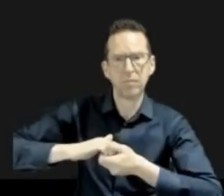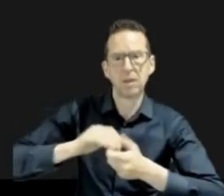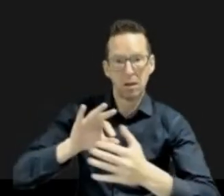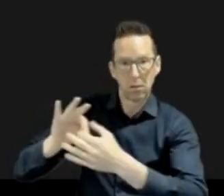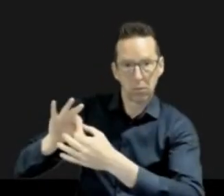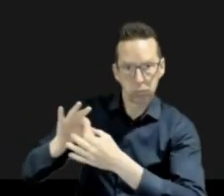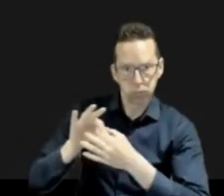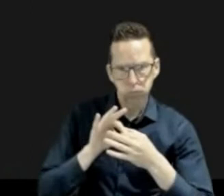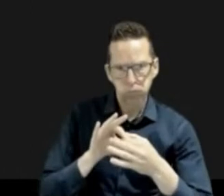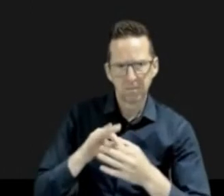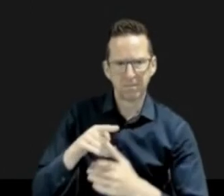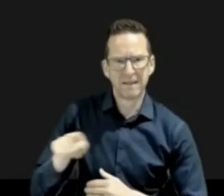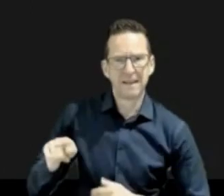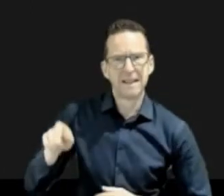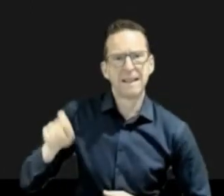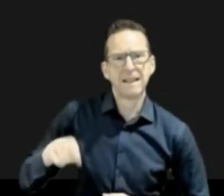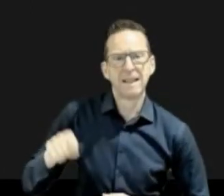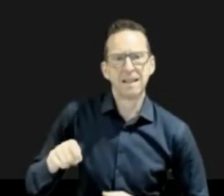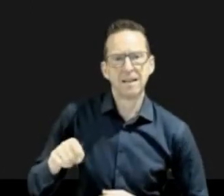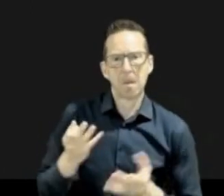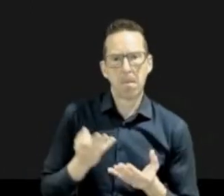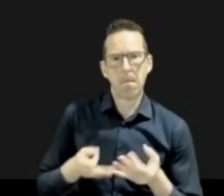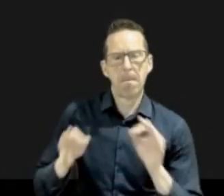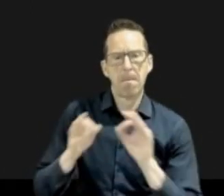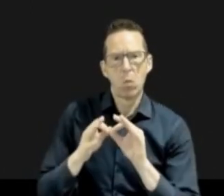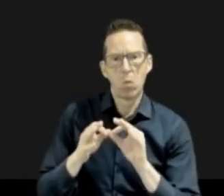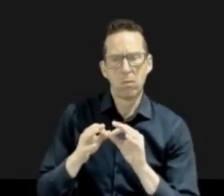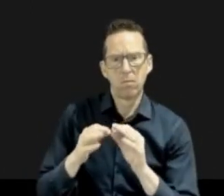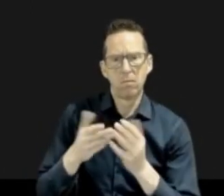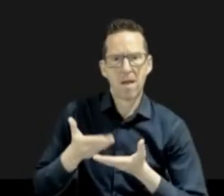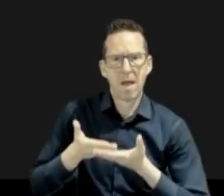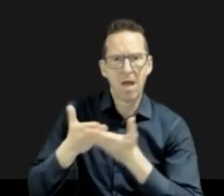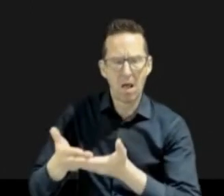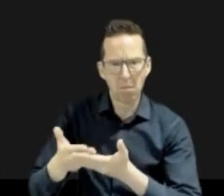estrecha en estrecha colaboración con las asociaciones regionales